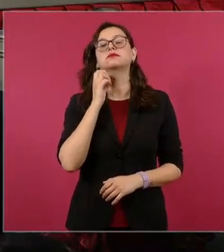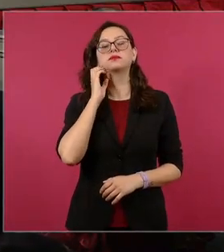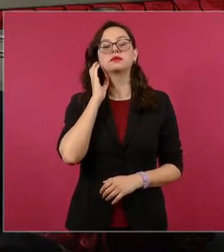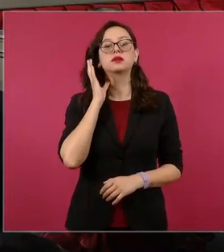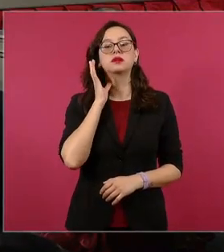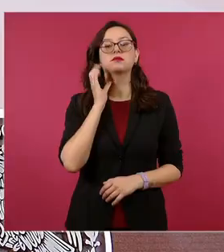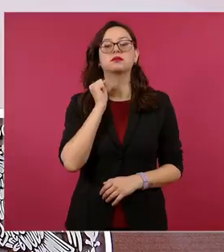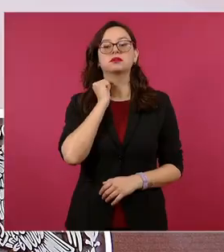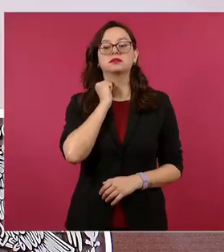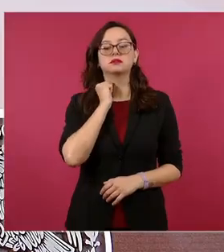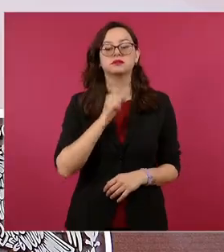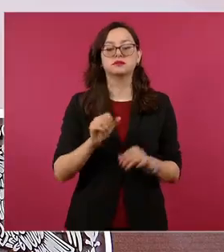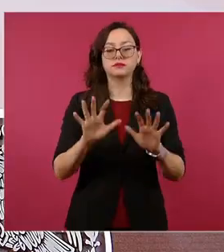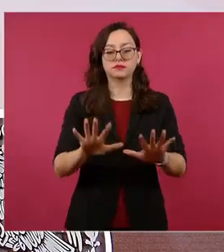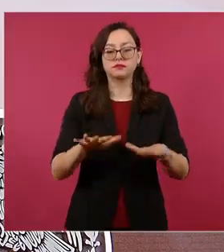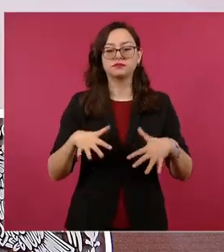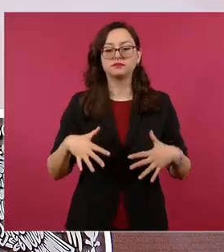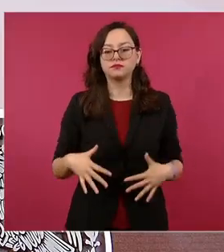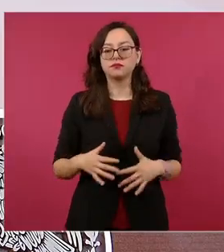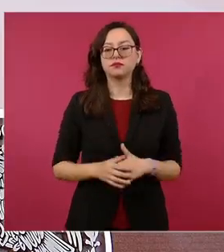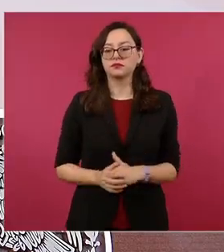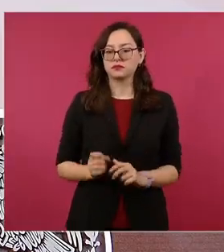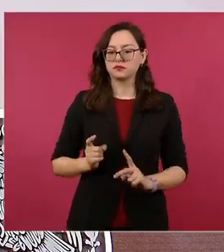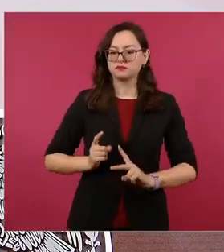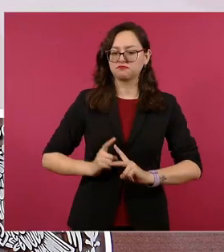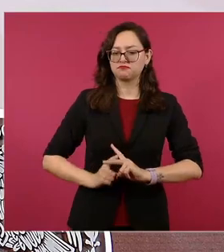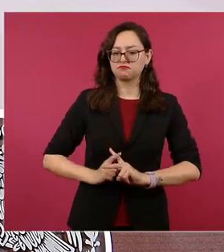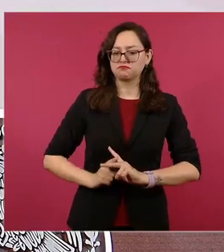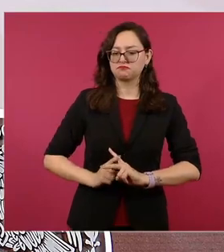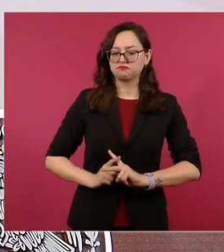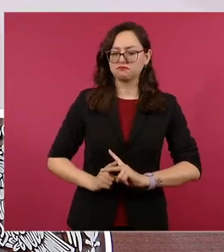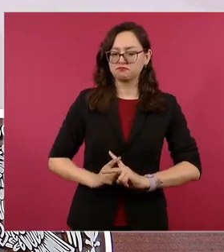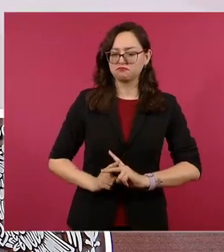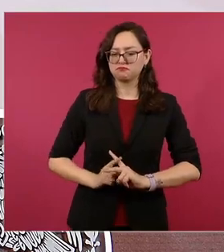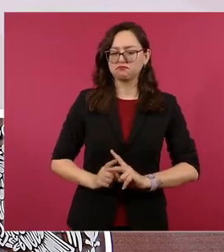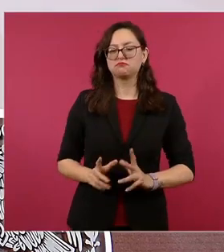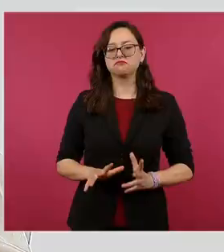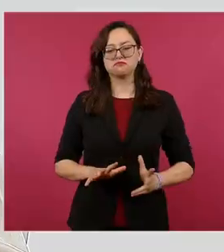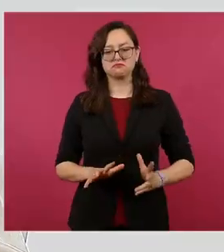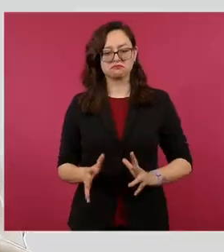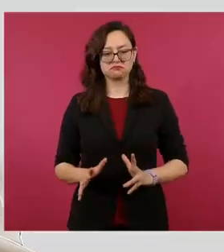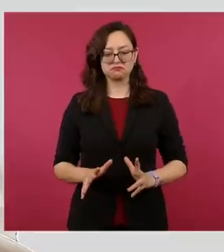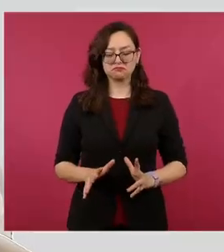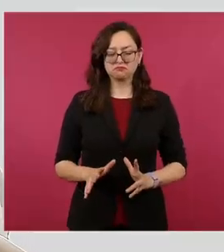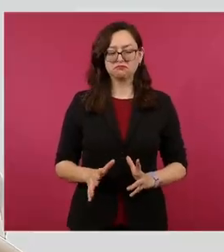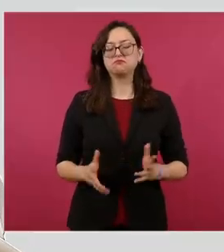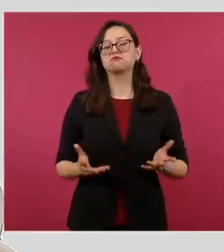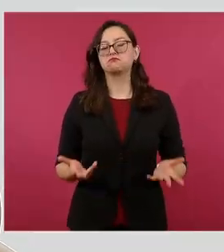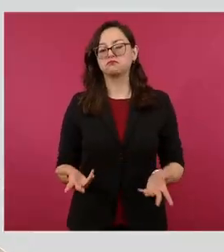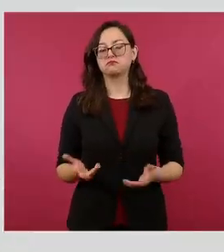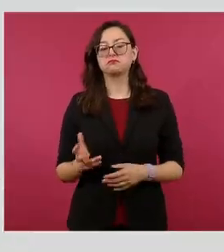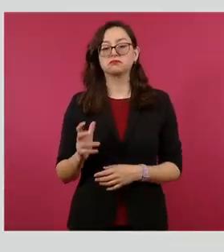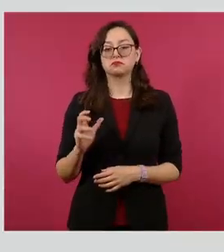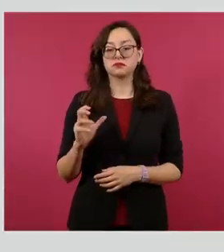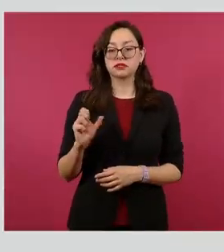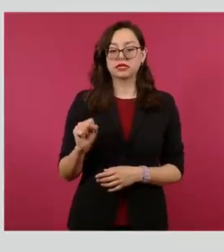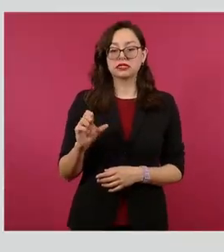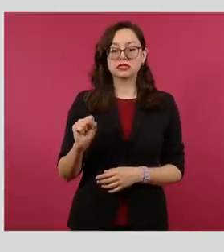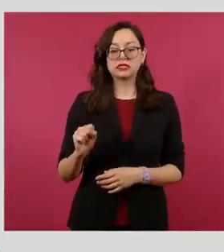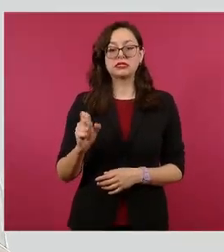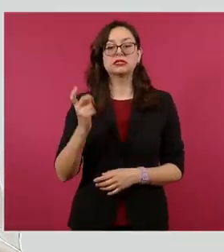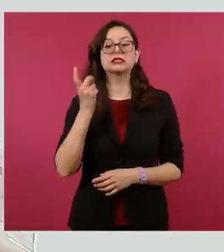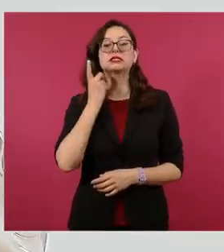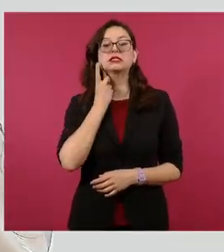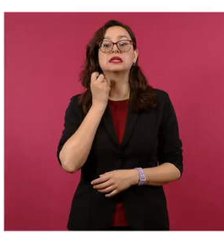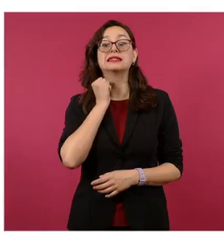también aproximados, pero ya muy cercanos al resultado total, estamos hablando de 60 senadores